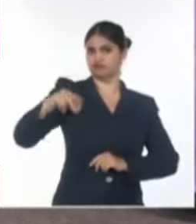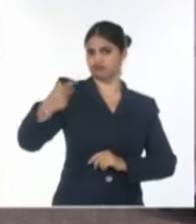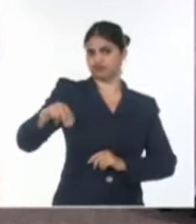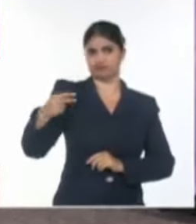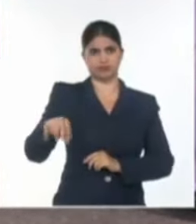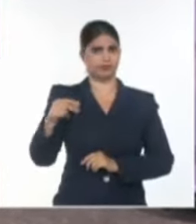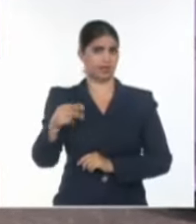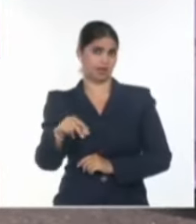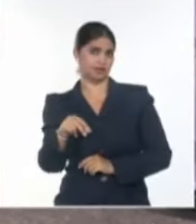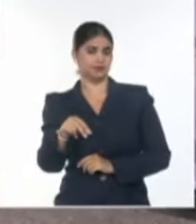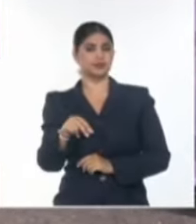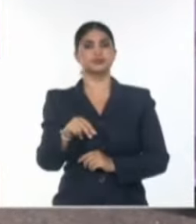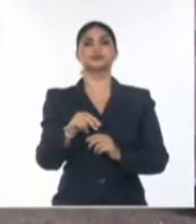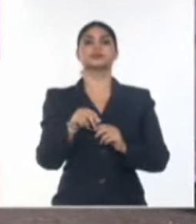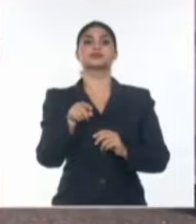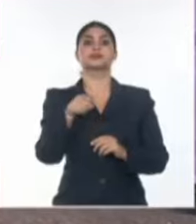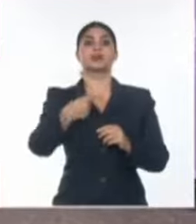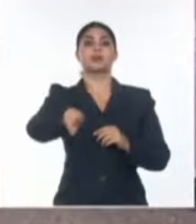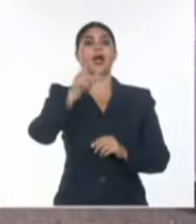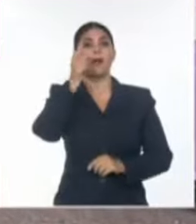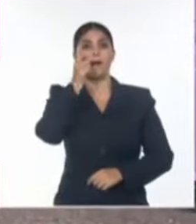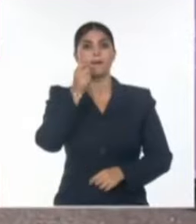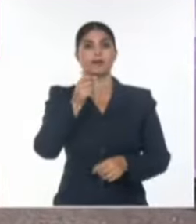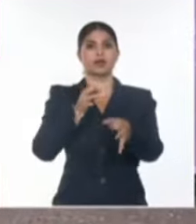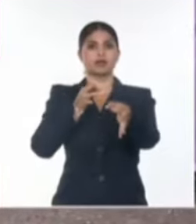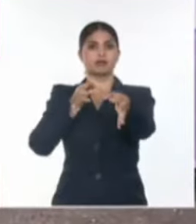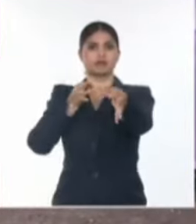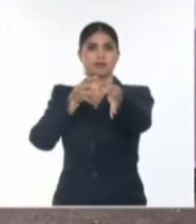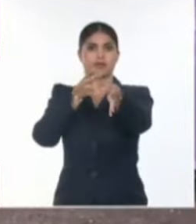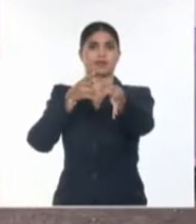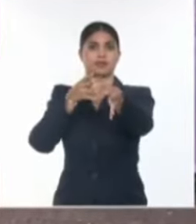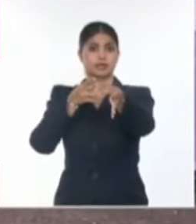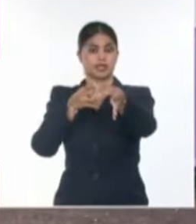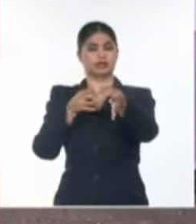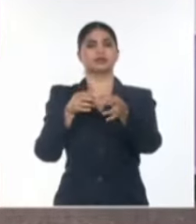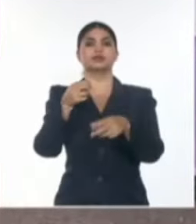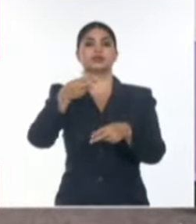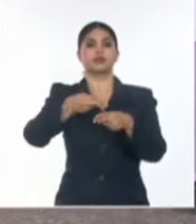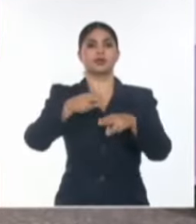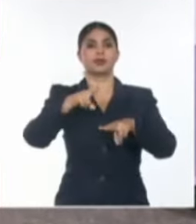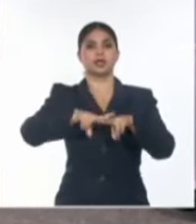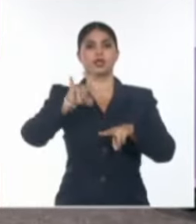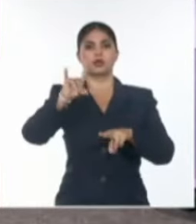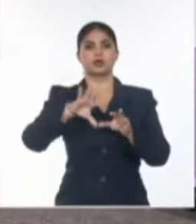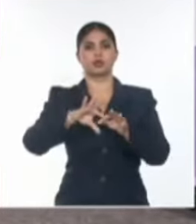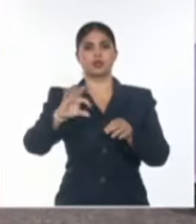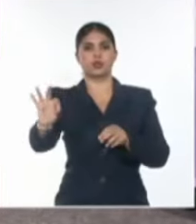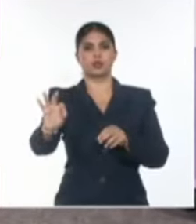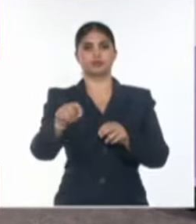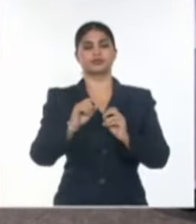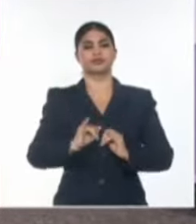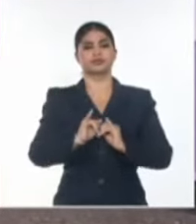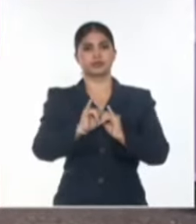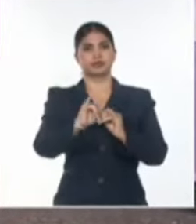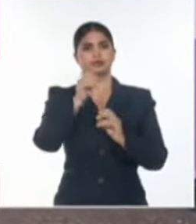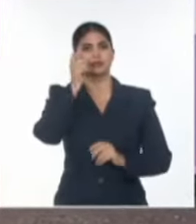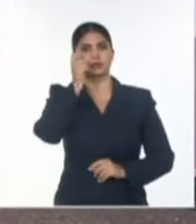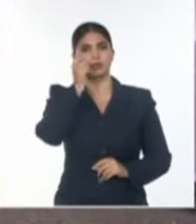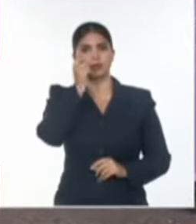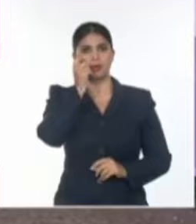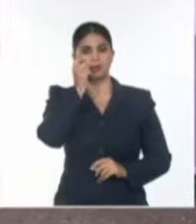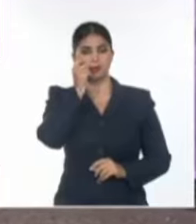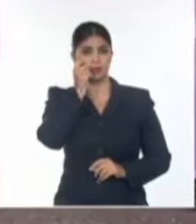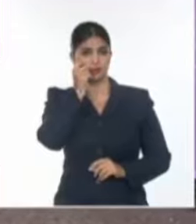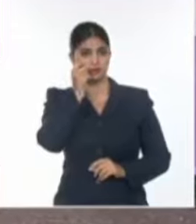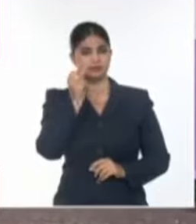intermedio del exponente del tiro con arco, Hugo Franco. Ahora en esta emisión les vamos a proponer declaraciones de los integrantes del equipo